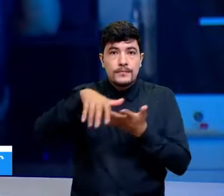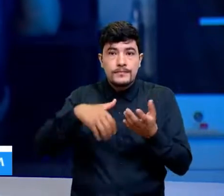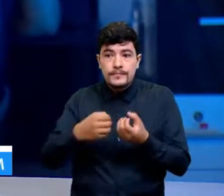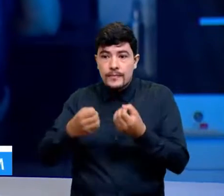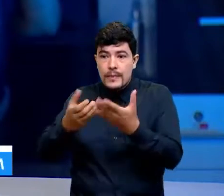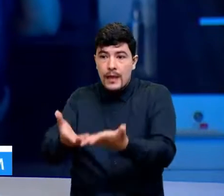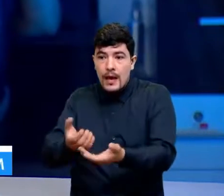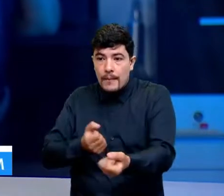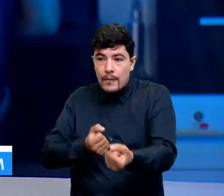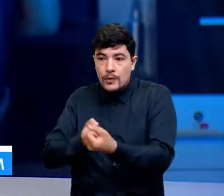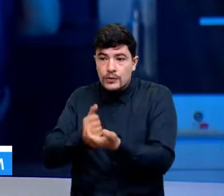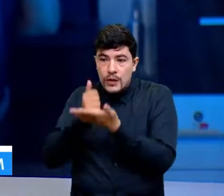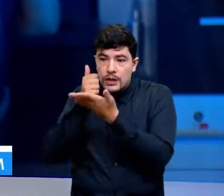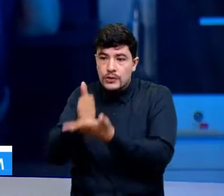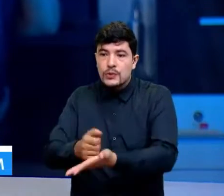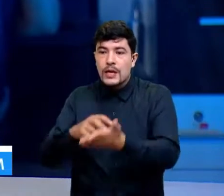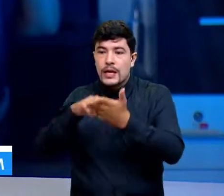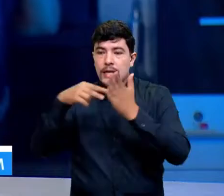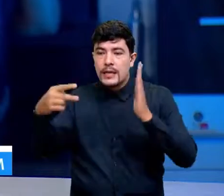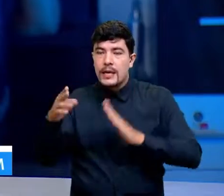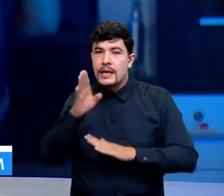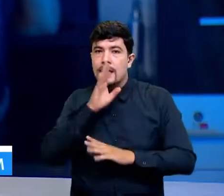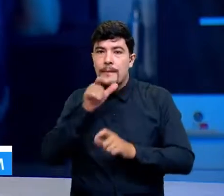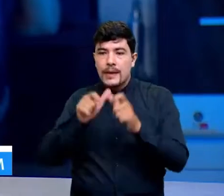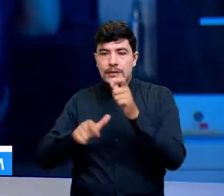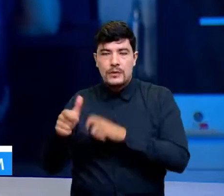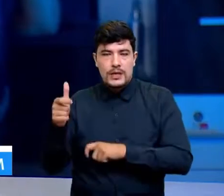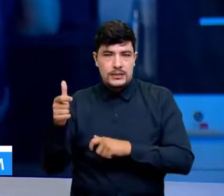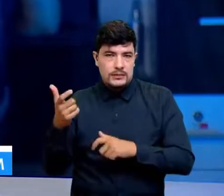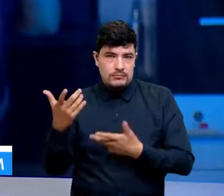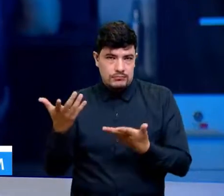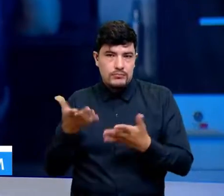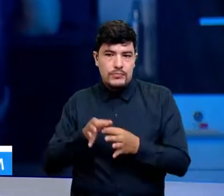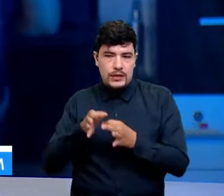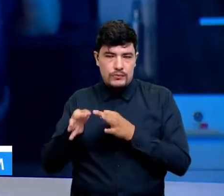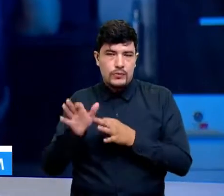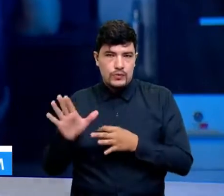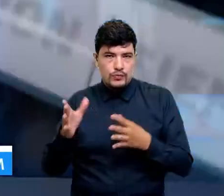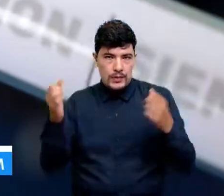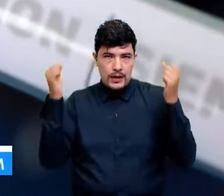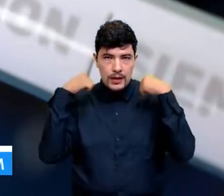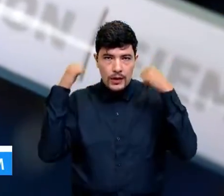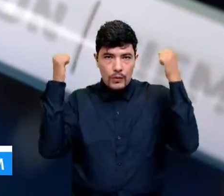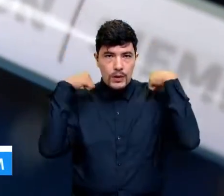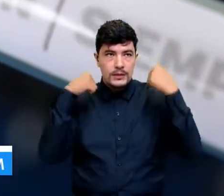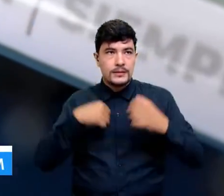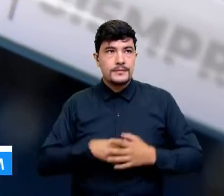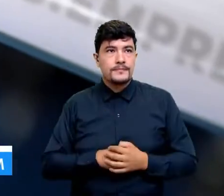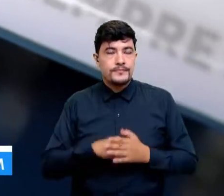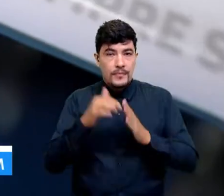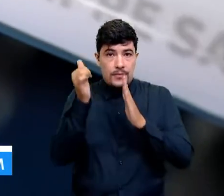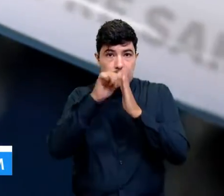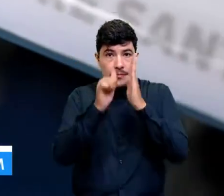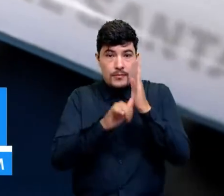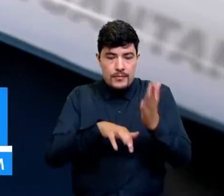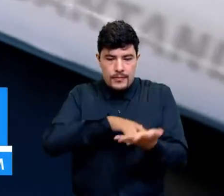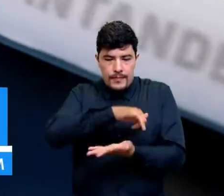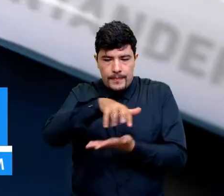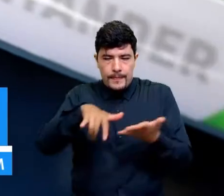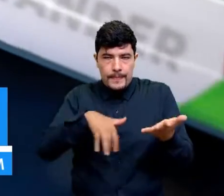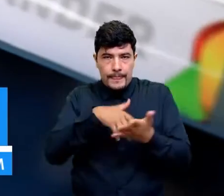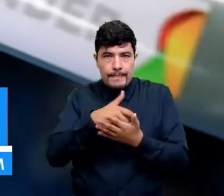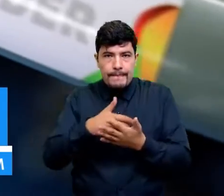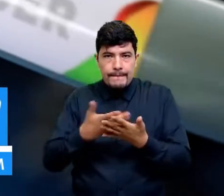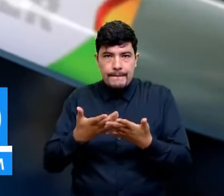ayudas técnicas a más de 50 personas que habitan en el municipio de Piedecuesta. El programa Santander Sin